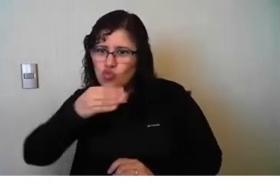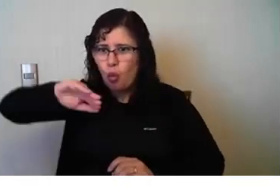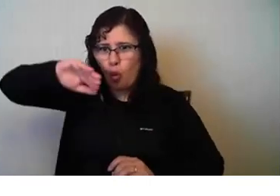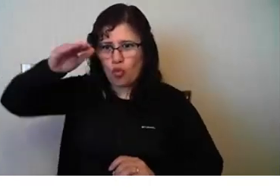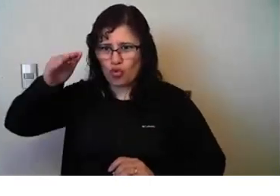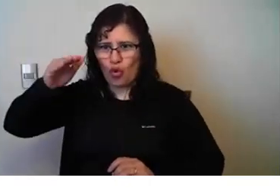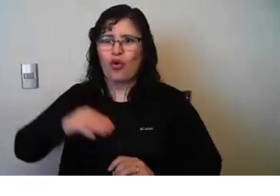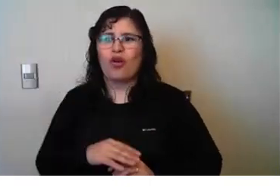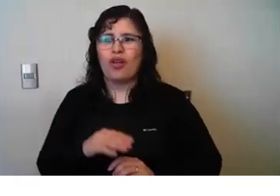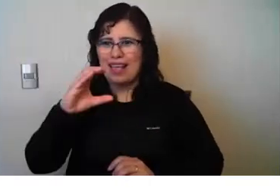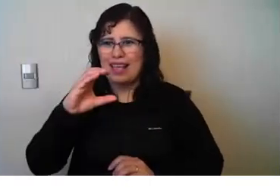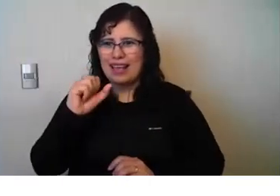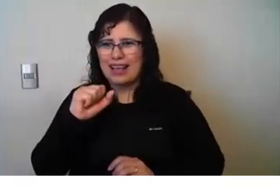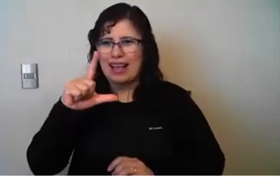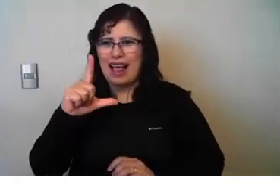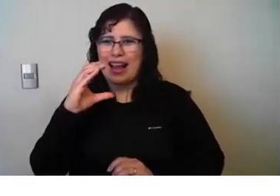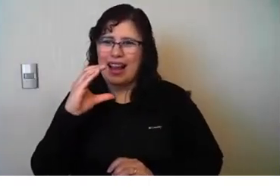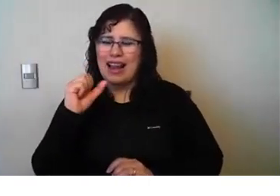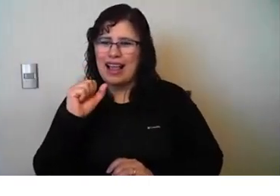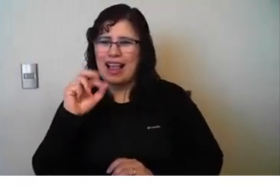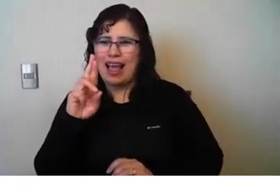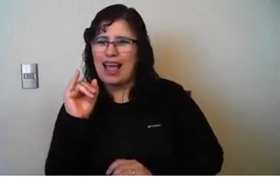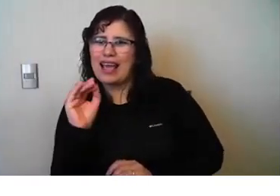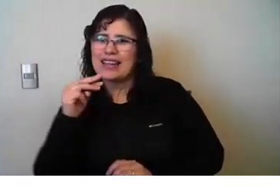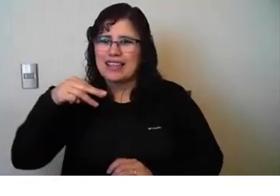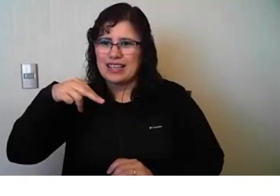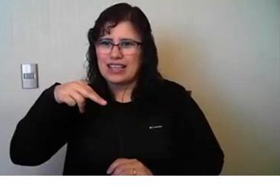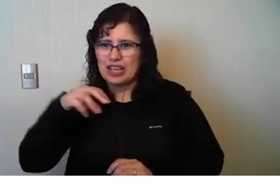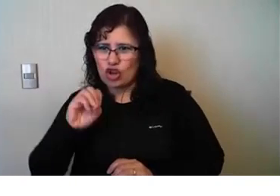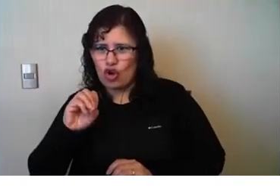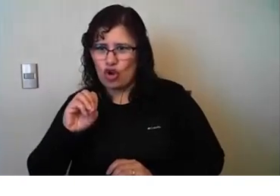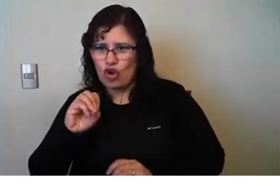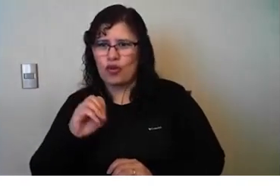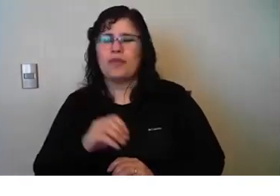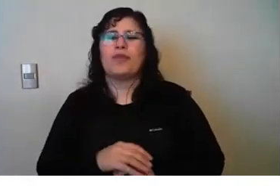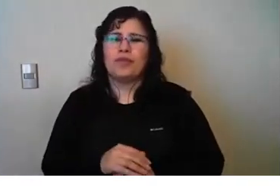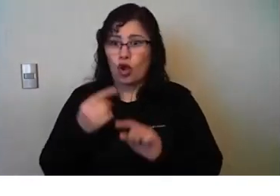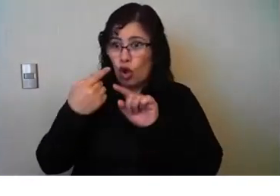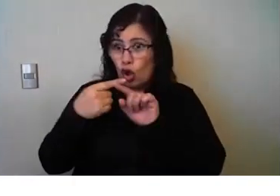Y luego este, que es el parieto occipital.